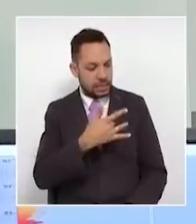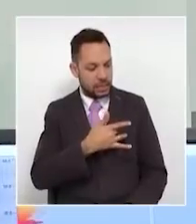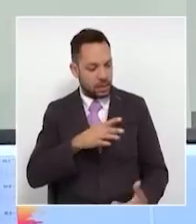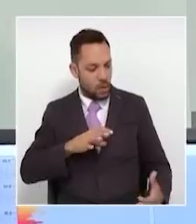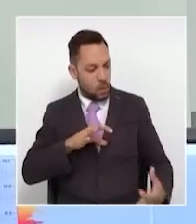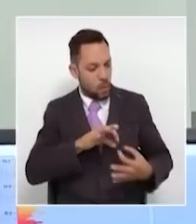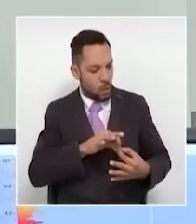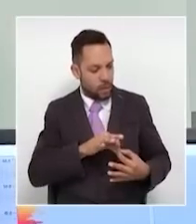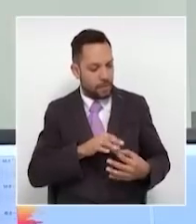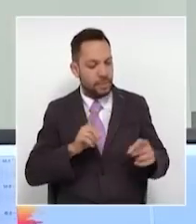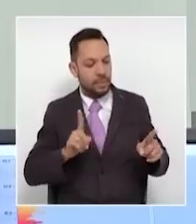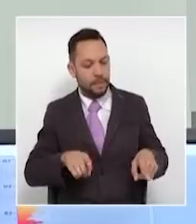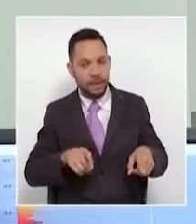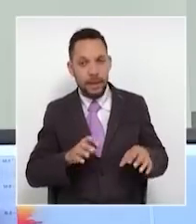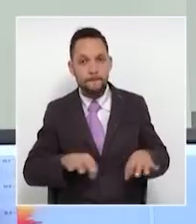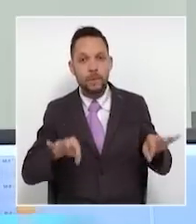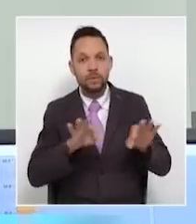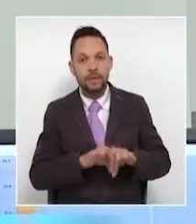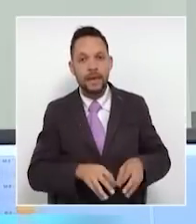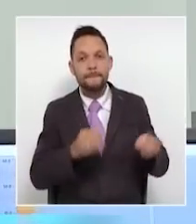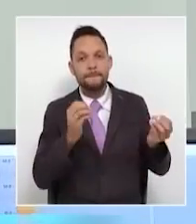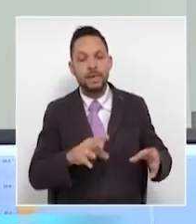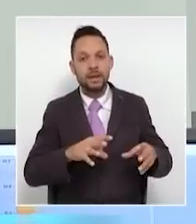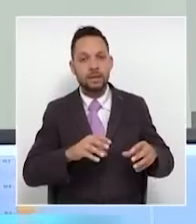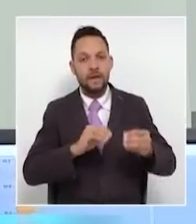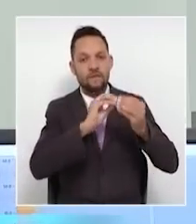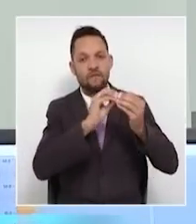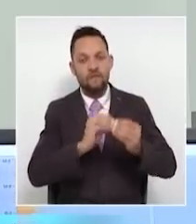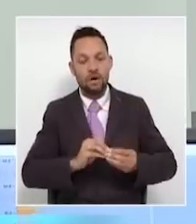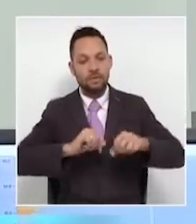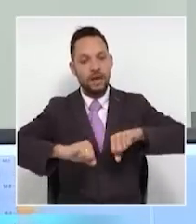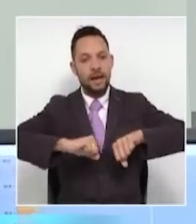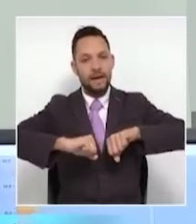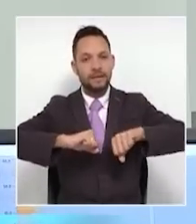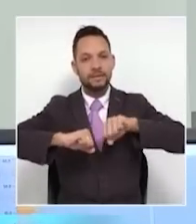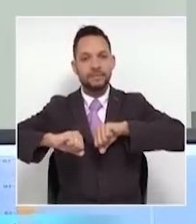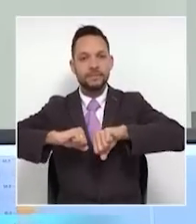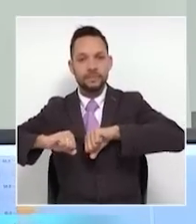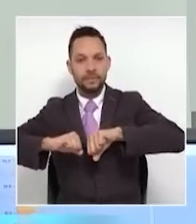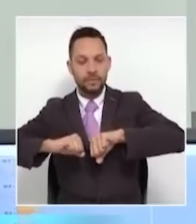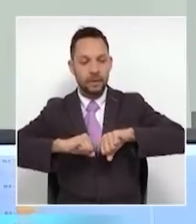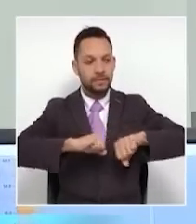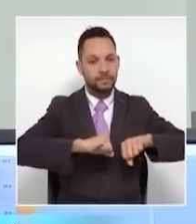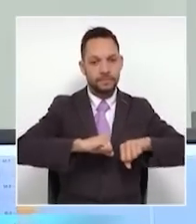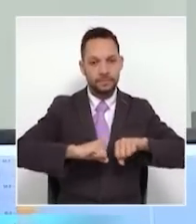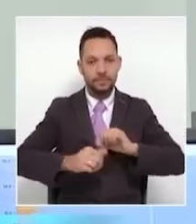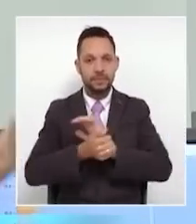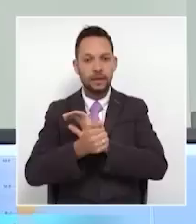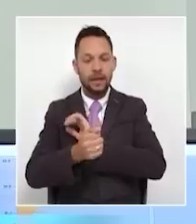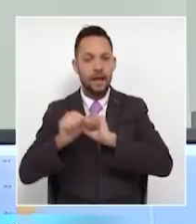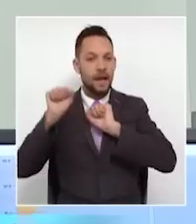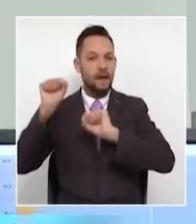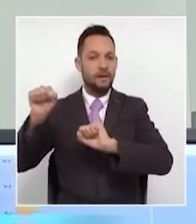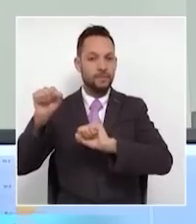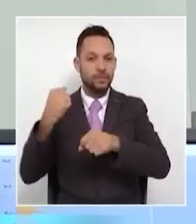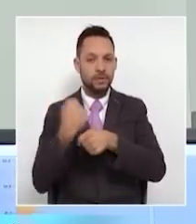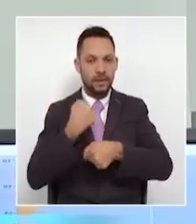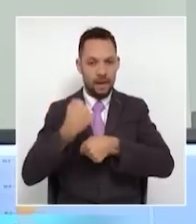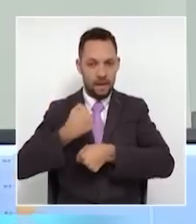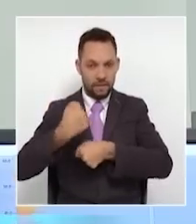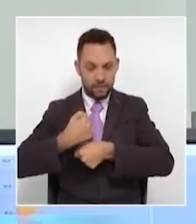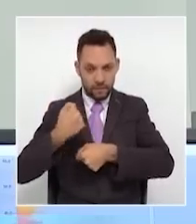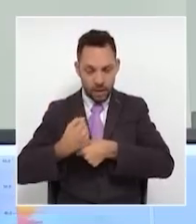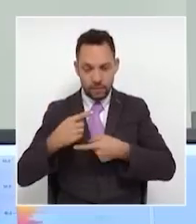pérdida de las de la funcionalidad es decir pérdida en las capacidades de el trabajo